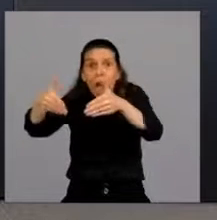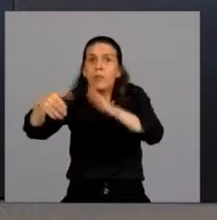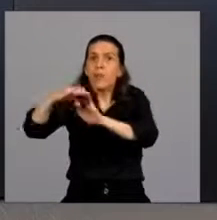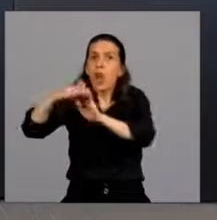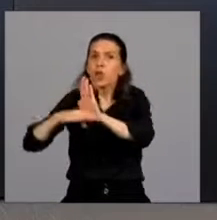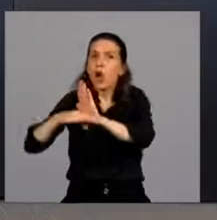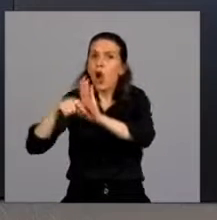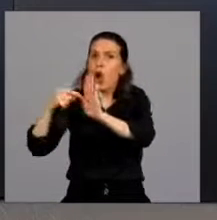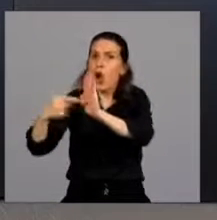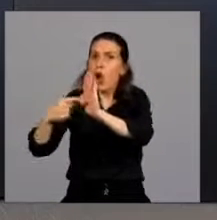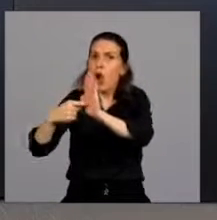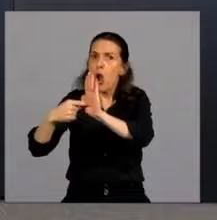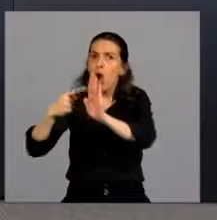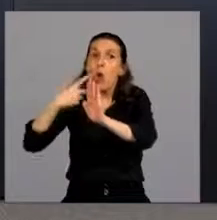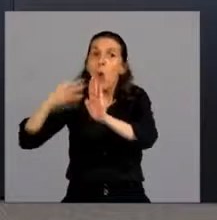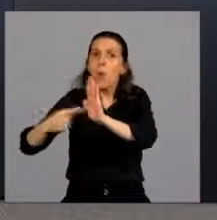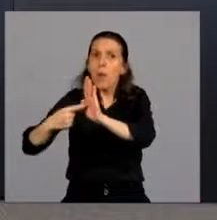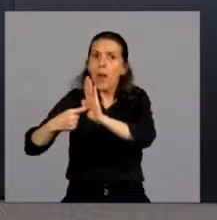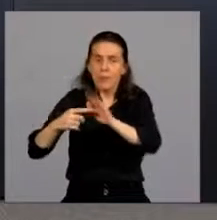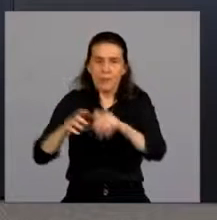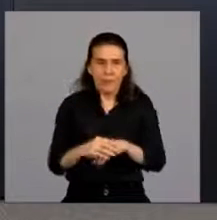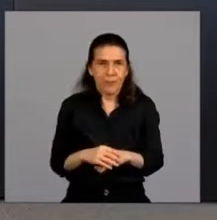obviamente siempre apelando al cumplimiento.